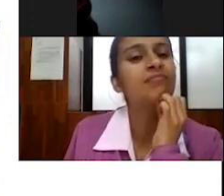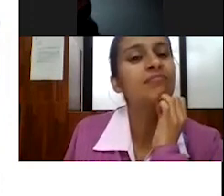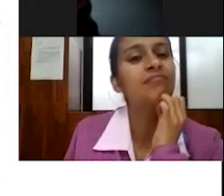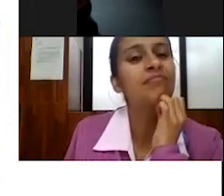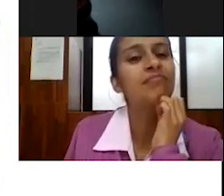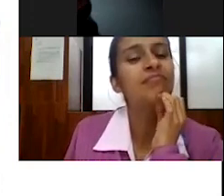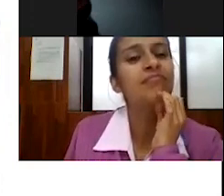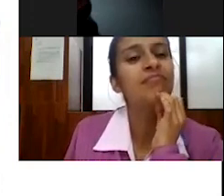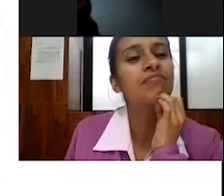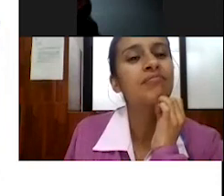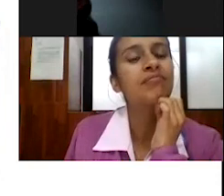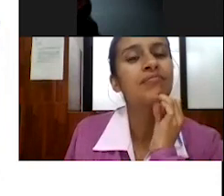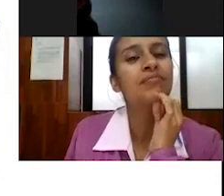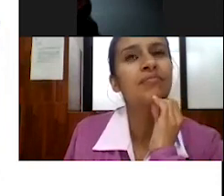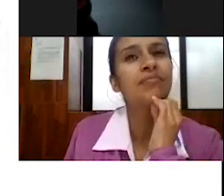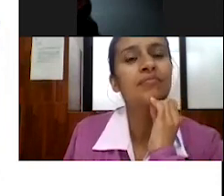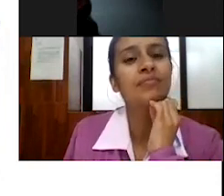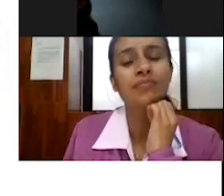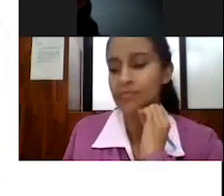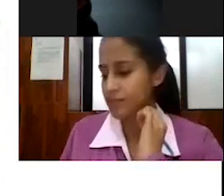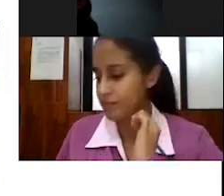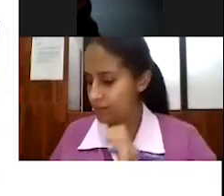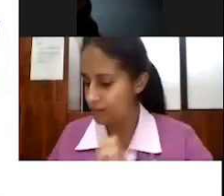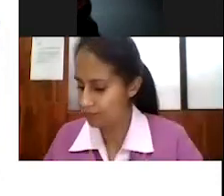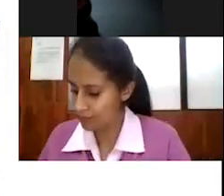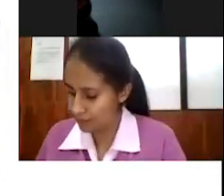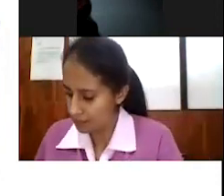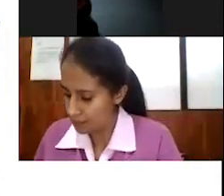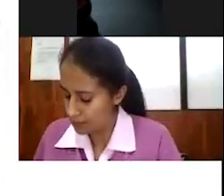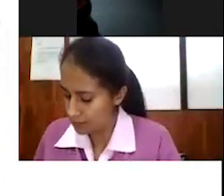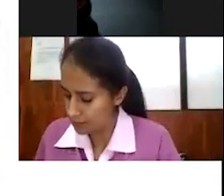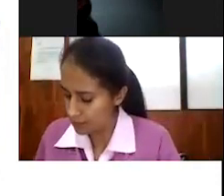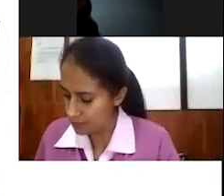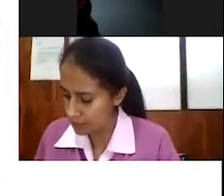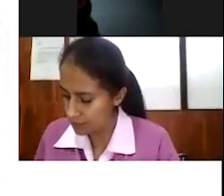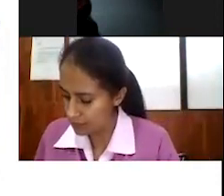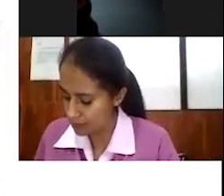tipo de inconvenientes que la se tambalee.